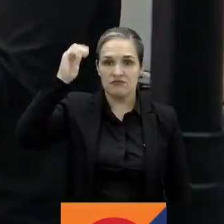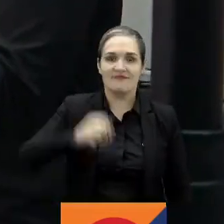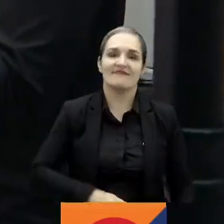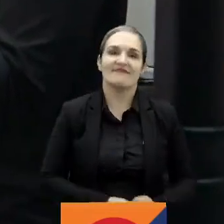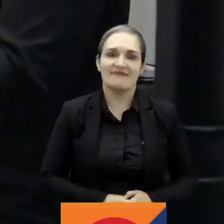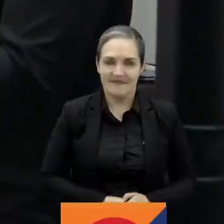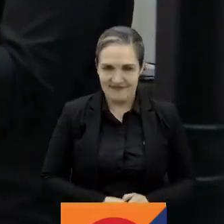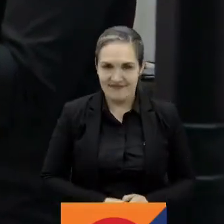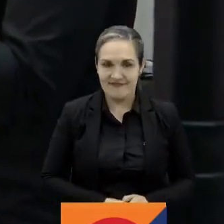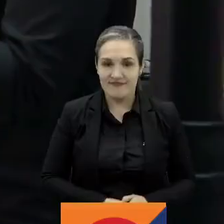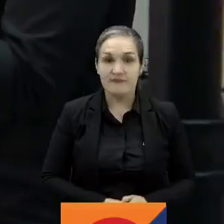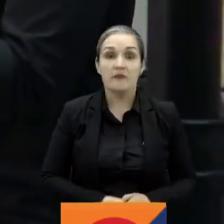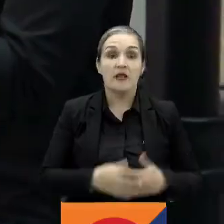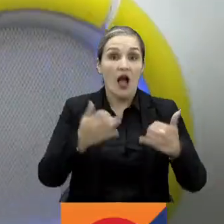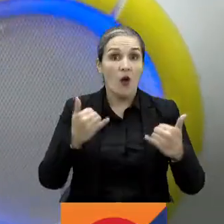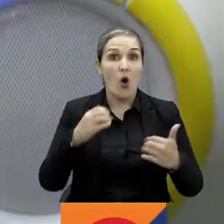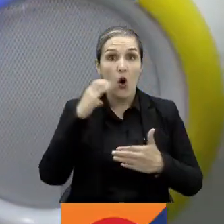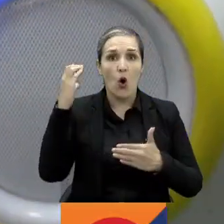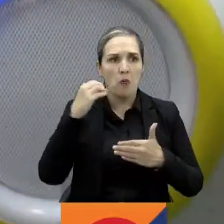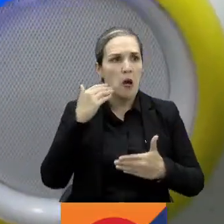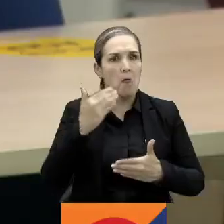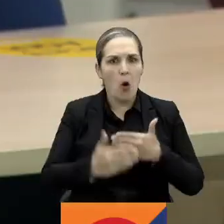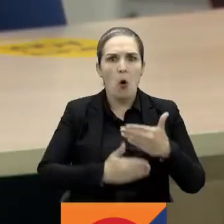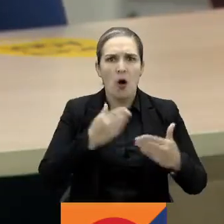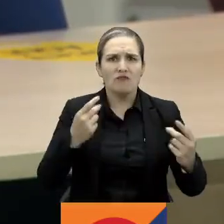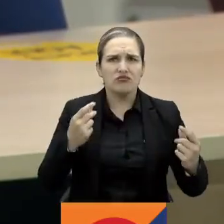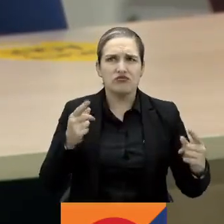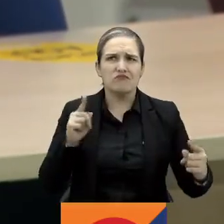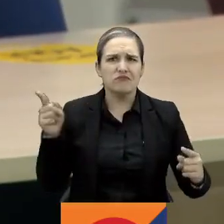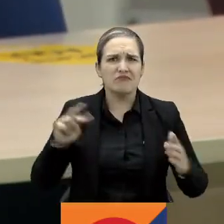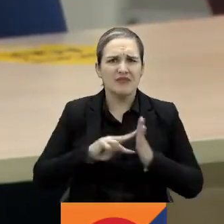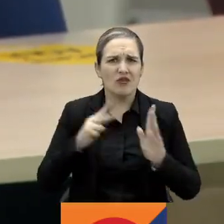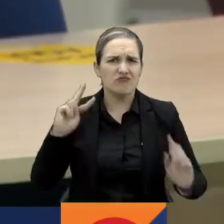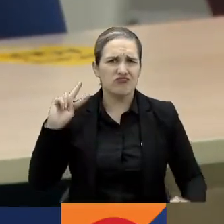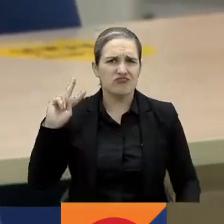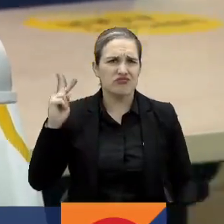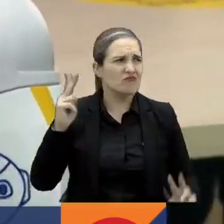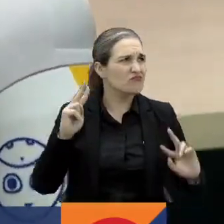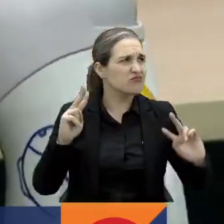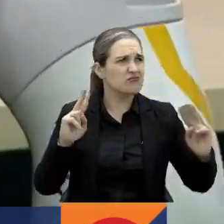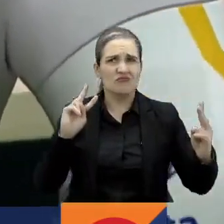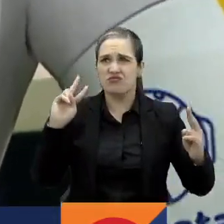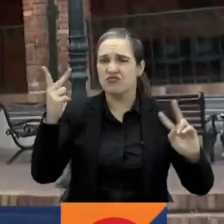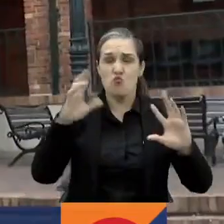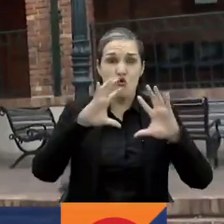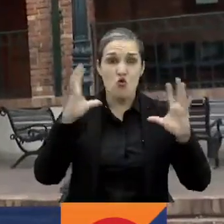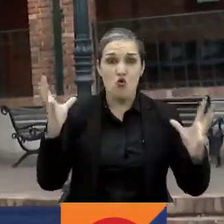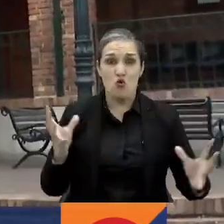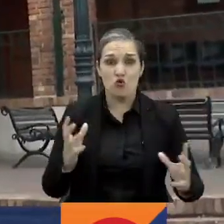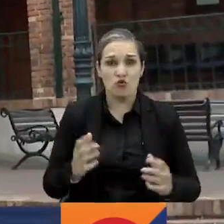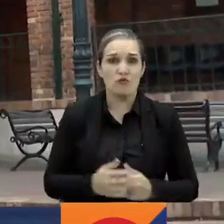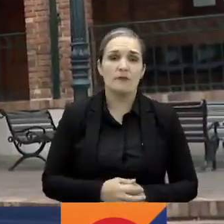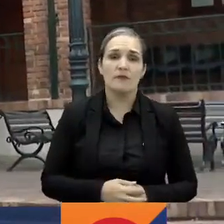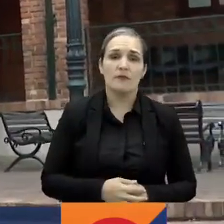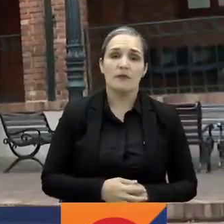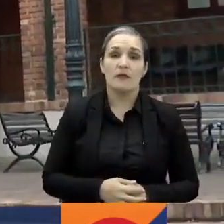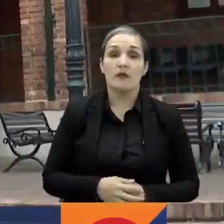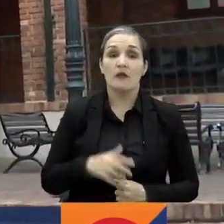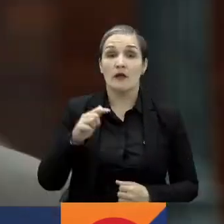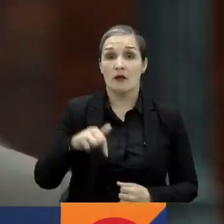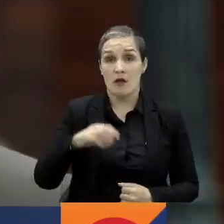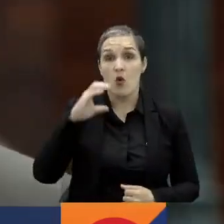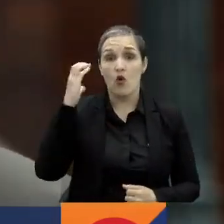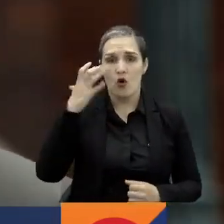Colombia intenta abrirse paso en medio del ritmo acelerado al que avanza la inteligencia artificial en el planeta. Hemos llegado a construir